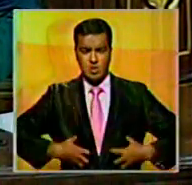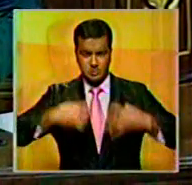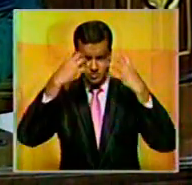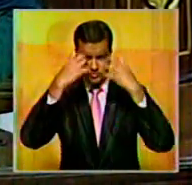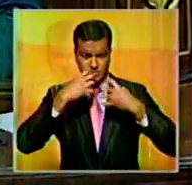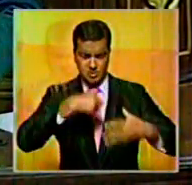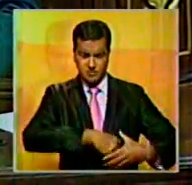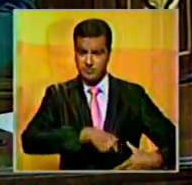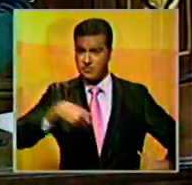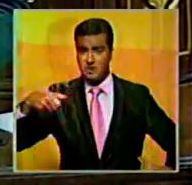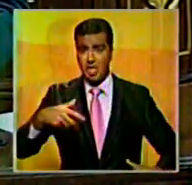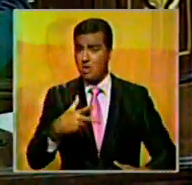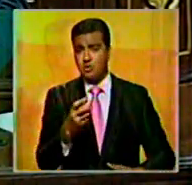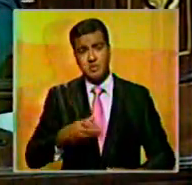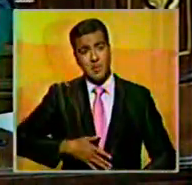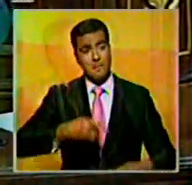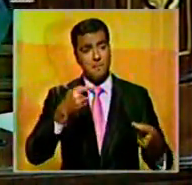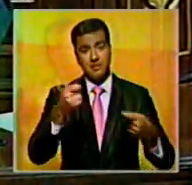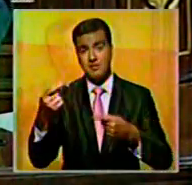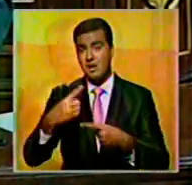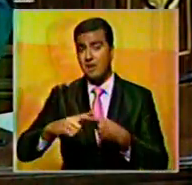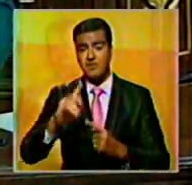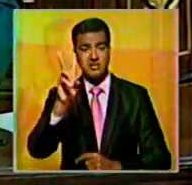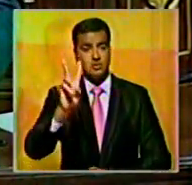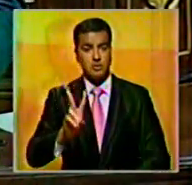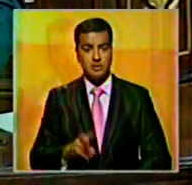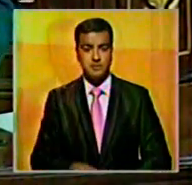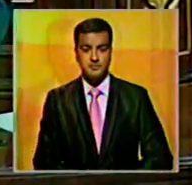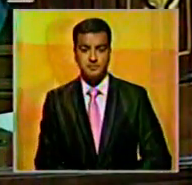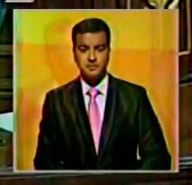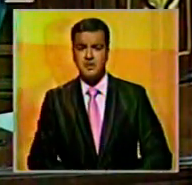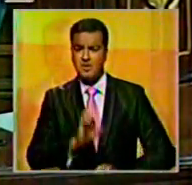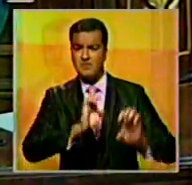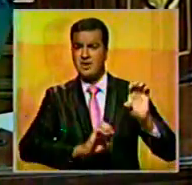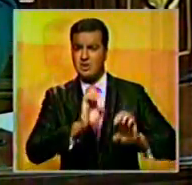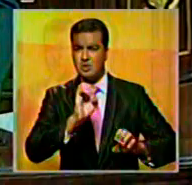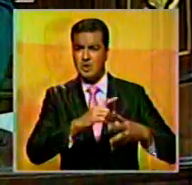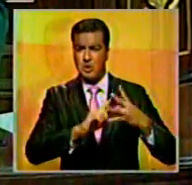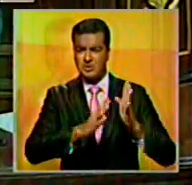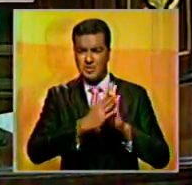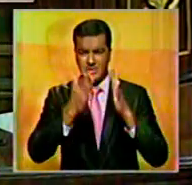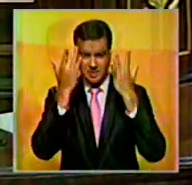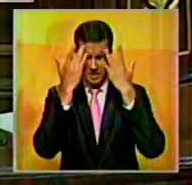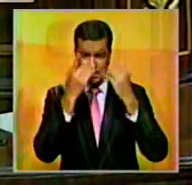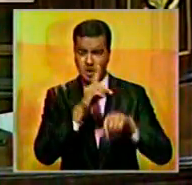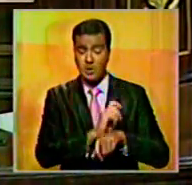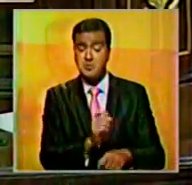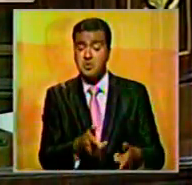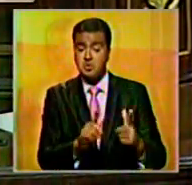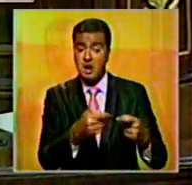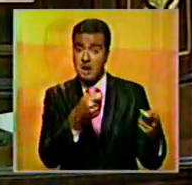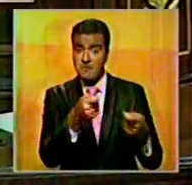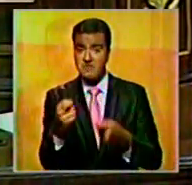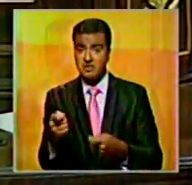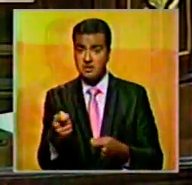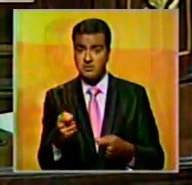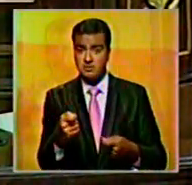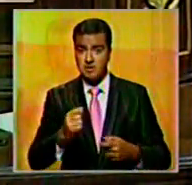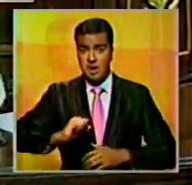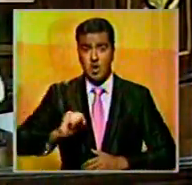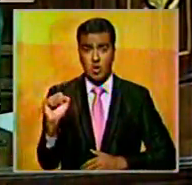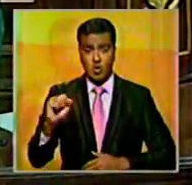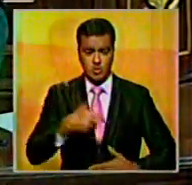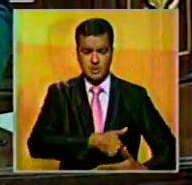cual no se ha hecho pública aún sin embargo la junta evalúa una serie de criterios a la hora de autorizar las ventas de material policial y